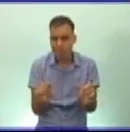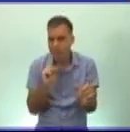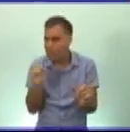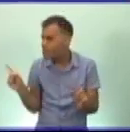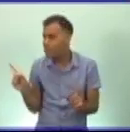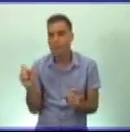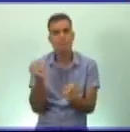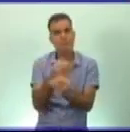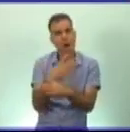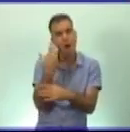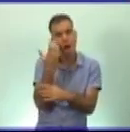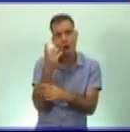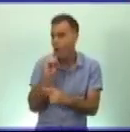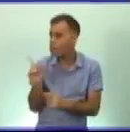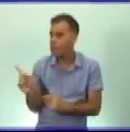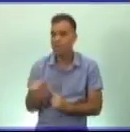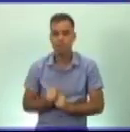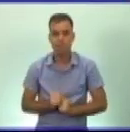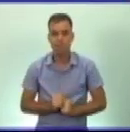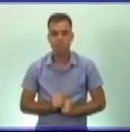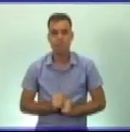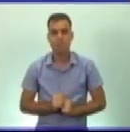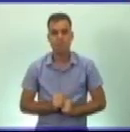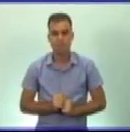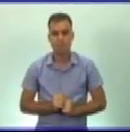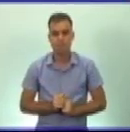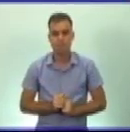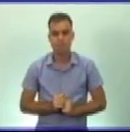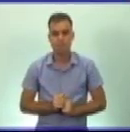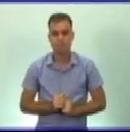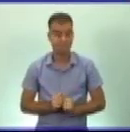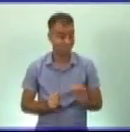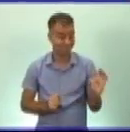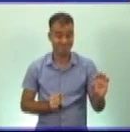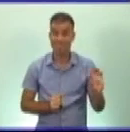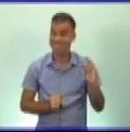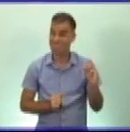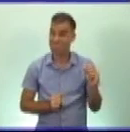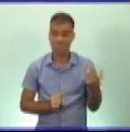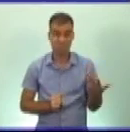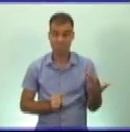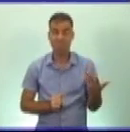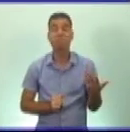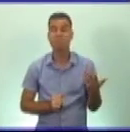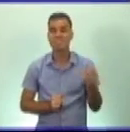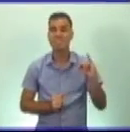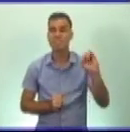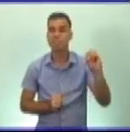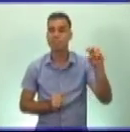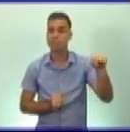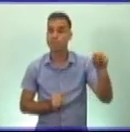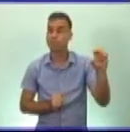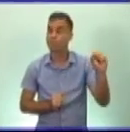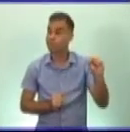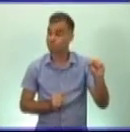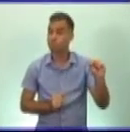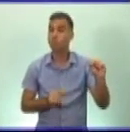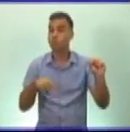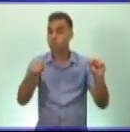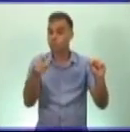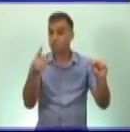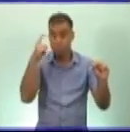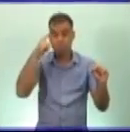por moléculas. Y el óxido de magnesio, que es un óxido metálico, está formado por iones. Esto es lo primero que tengo que tener presente